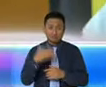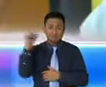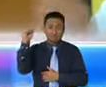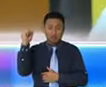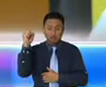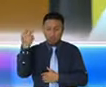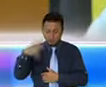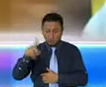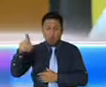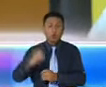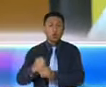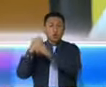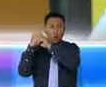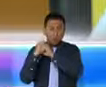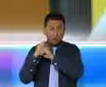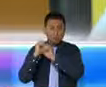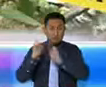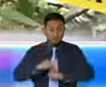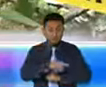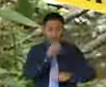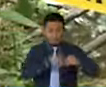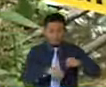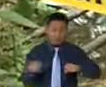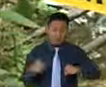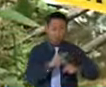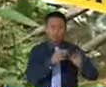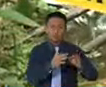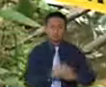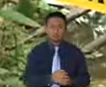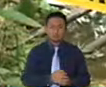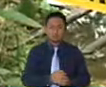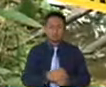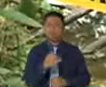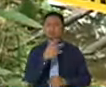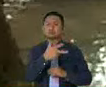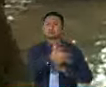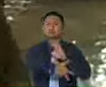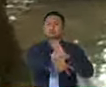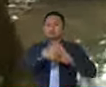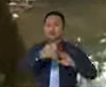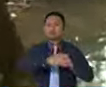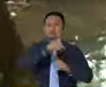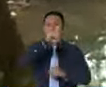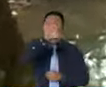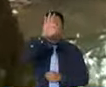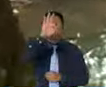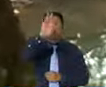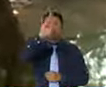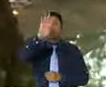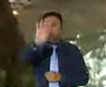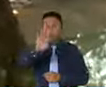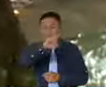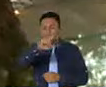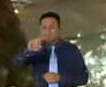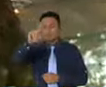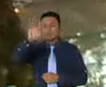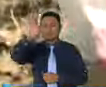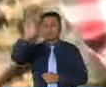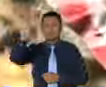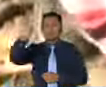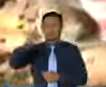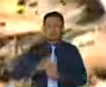también obligaciones, también deberes que cumplir. La petrolera Chevron operó entre los años 1964 y